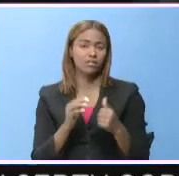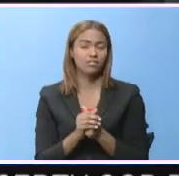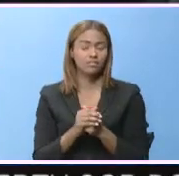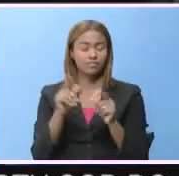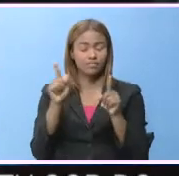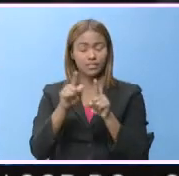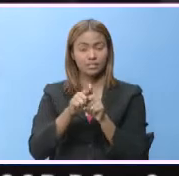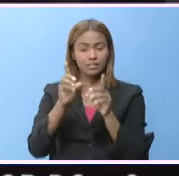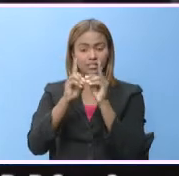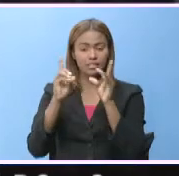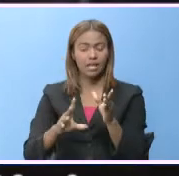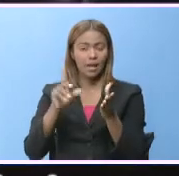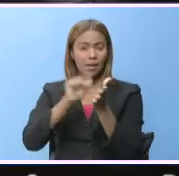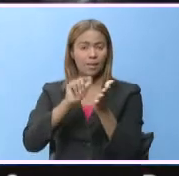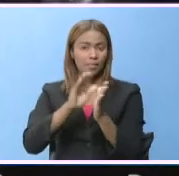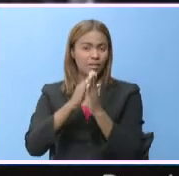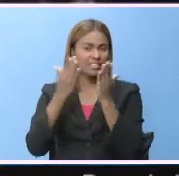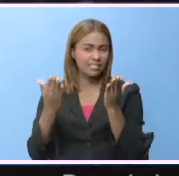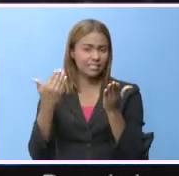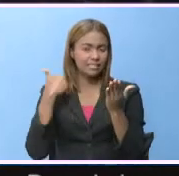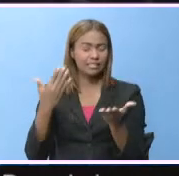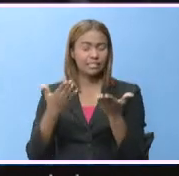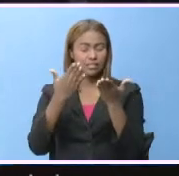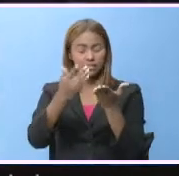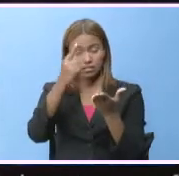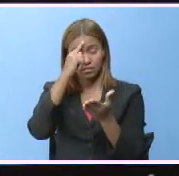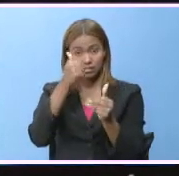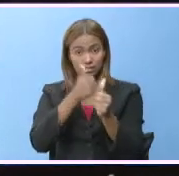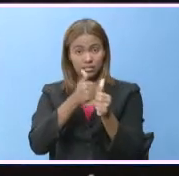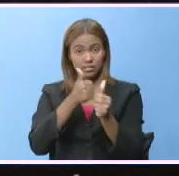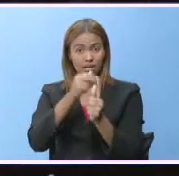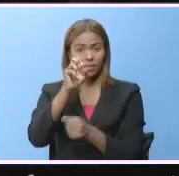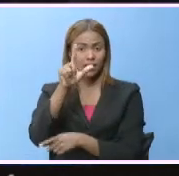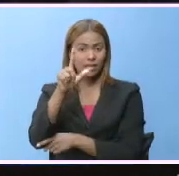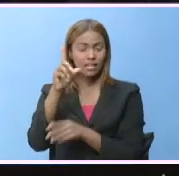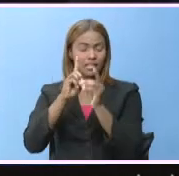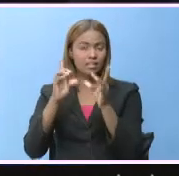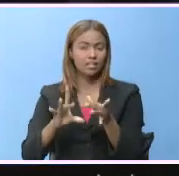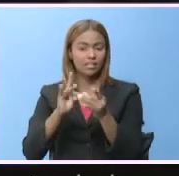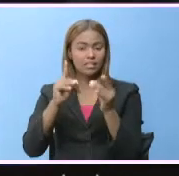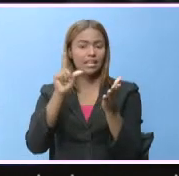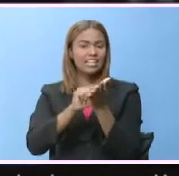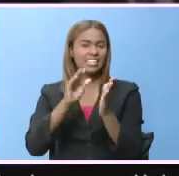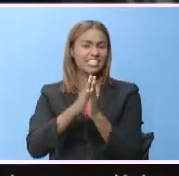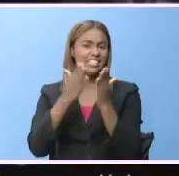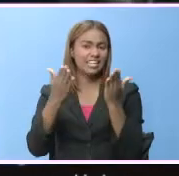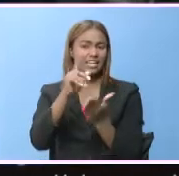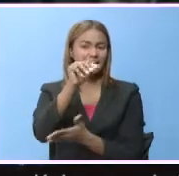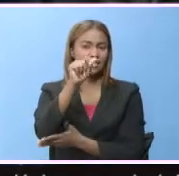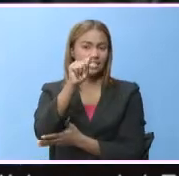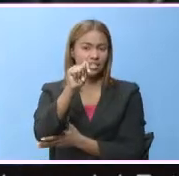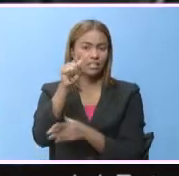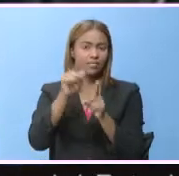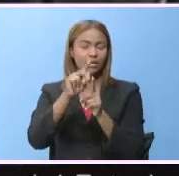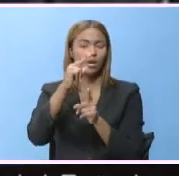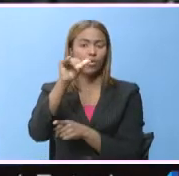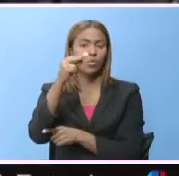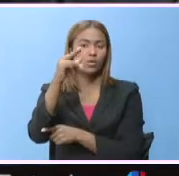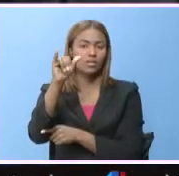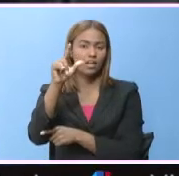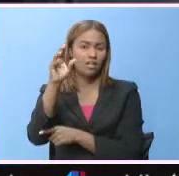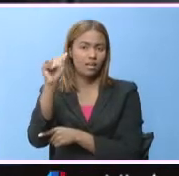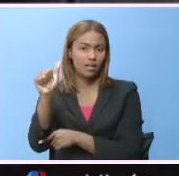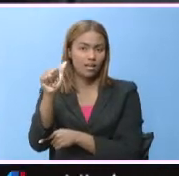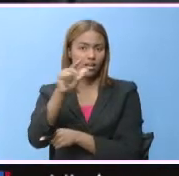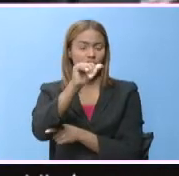Monegro, director del periódico El Día. Además estuvieron como entrevistados Miguel Franjul, director del Listín Diario, Uchi Lora de Telesistema, Roberto